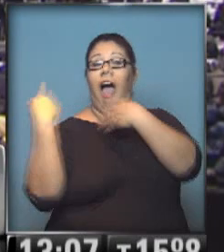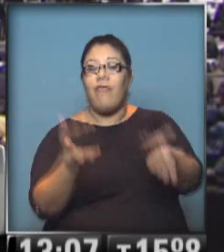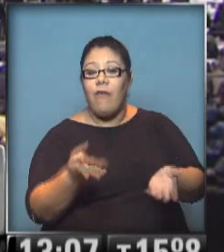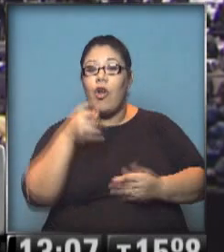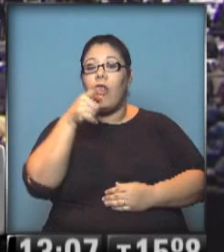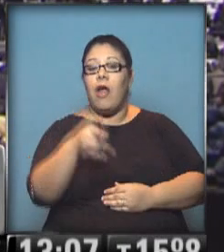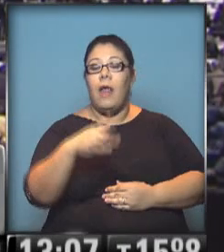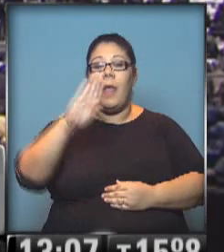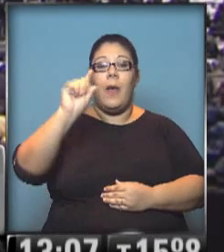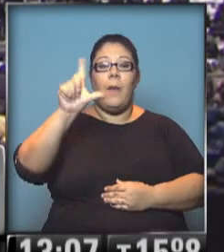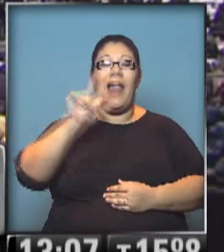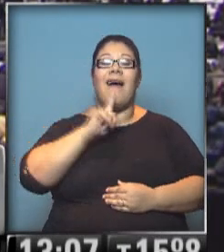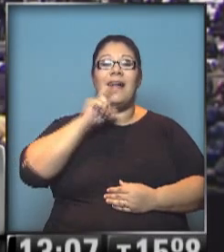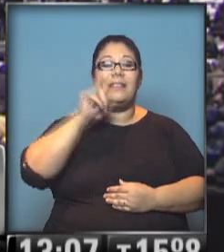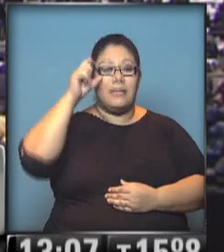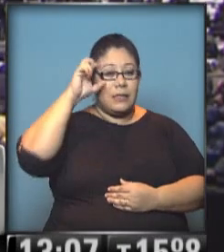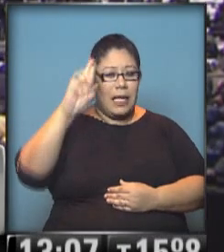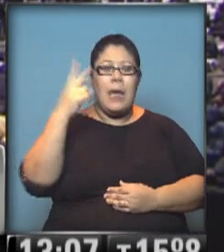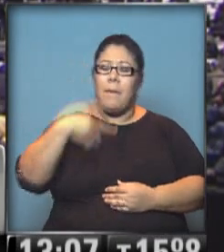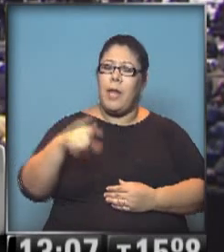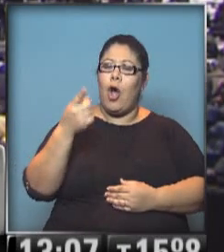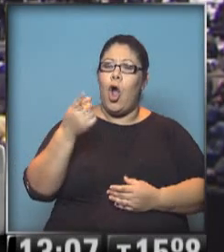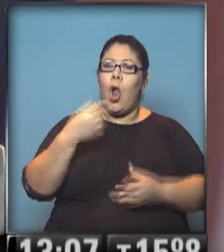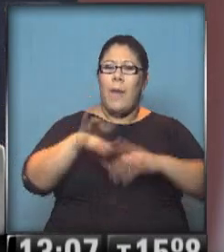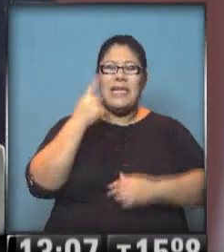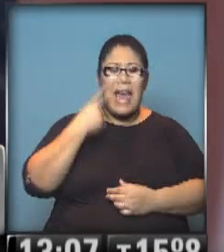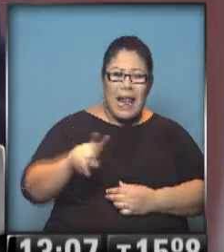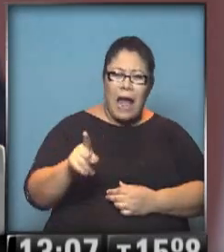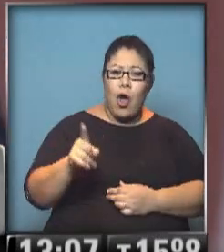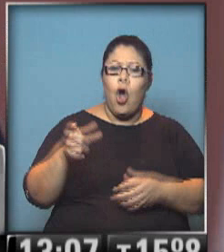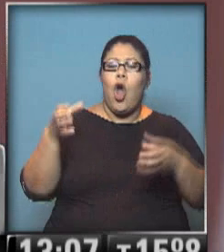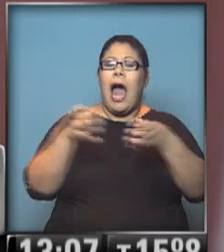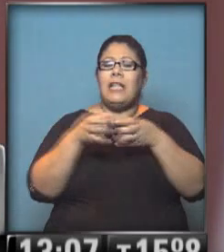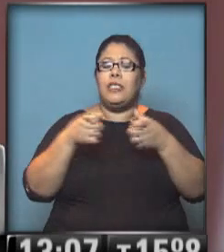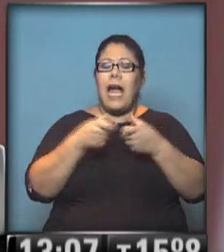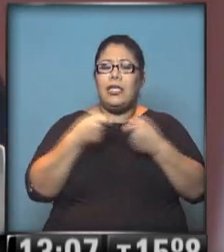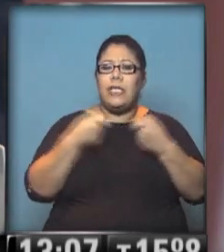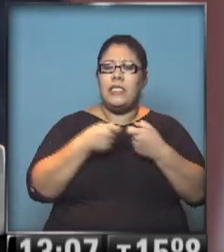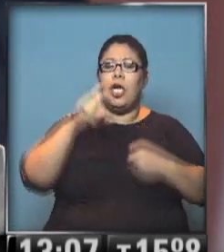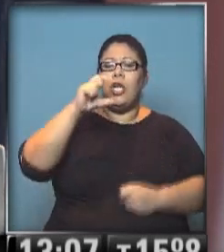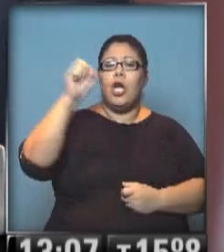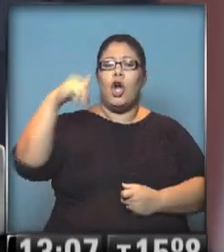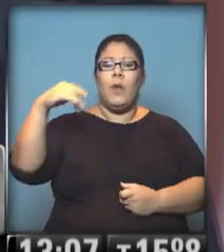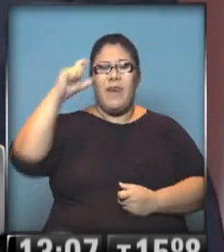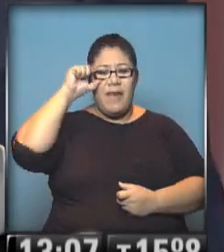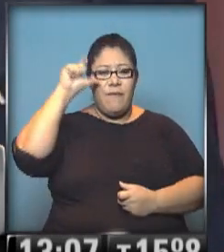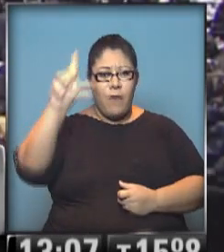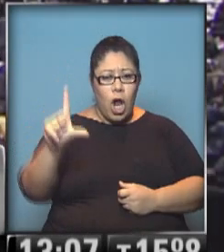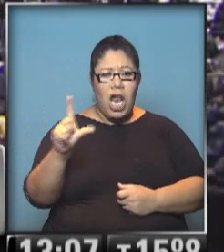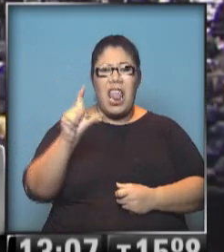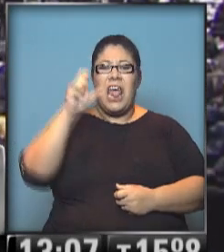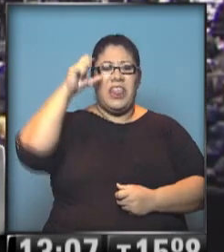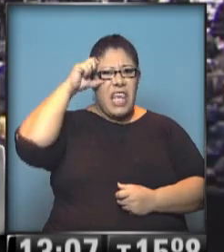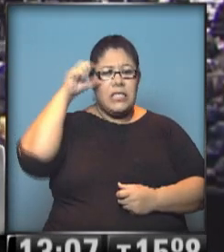votos. Acá lo más llamativo, ¿no? La Conmebol, que tiene un peso específico importante, tiene solo 10 votos. Pero la CONCACAF, a la que le dio